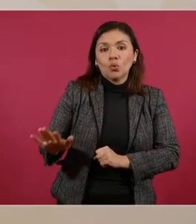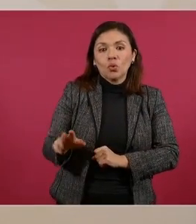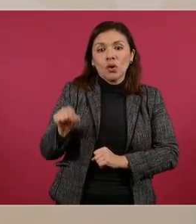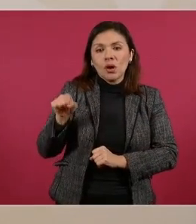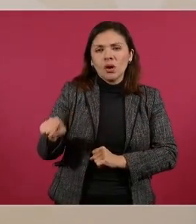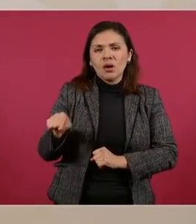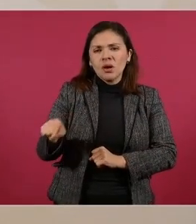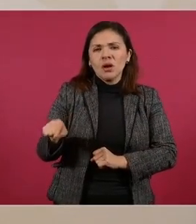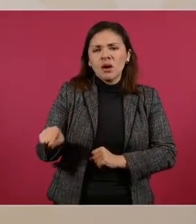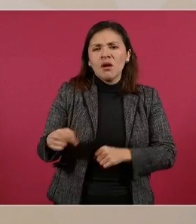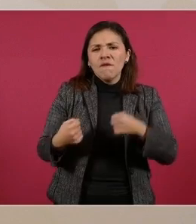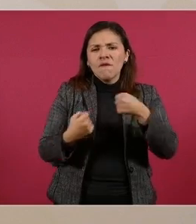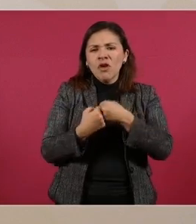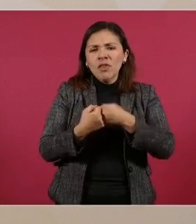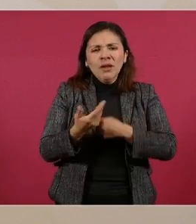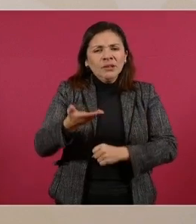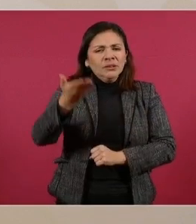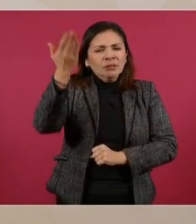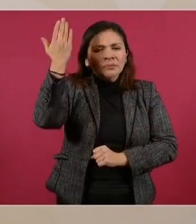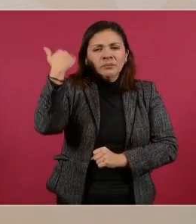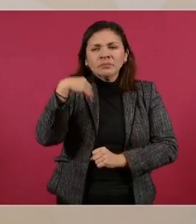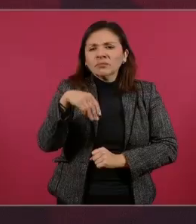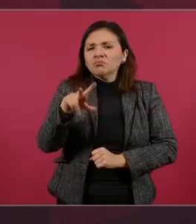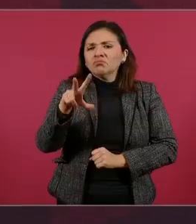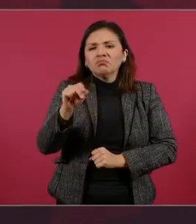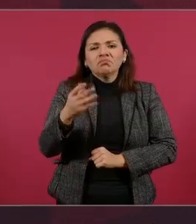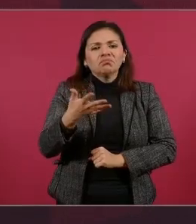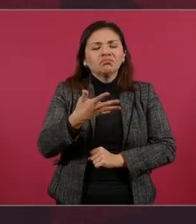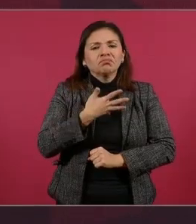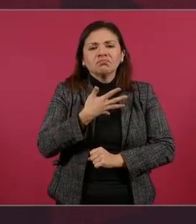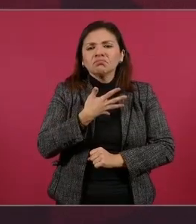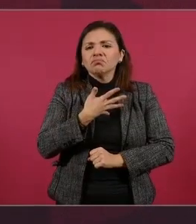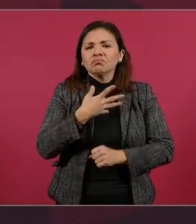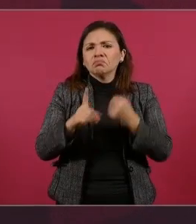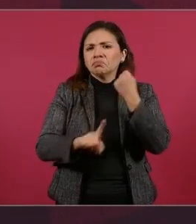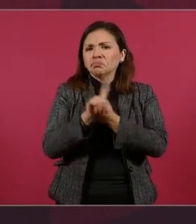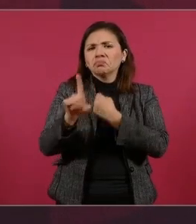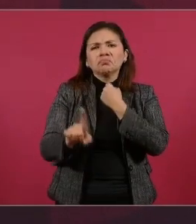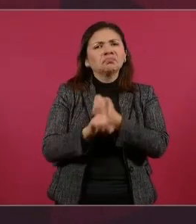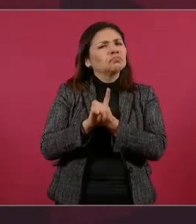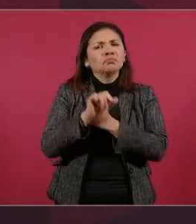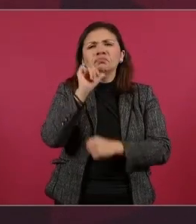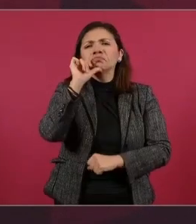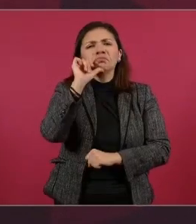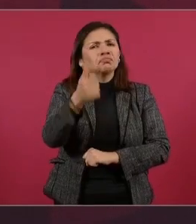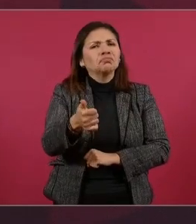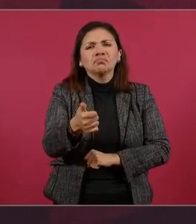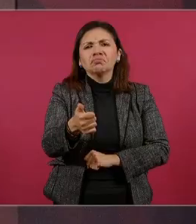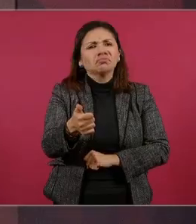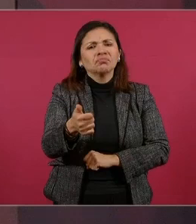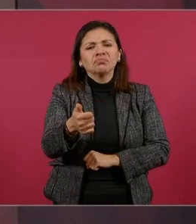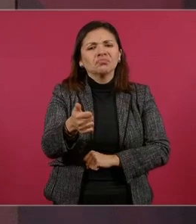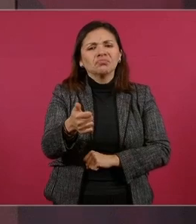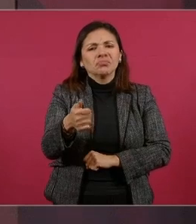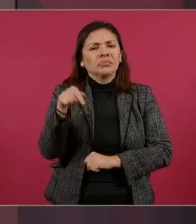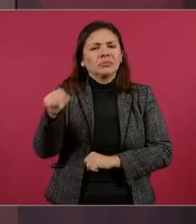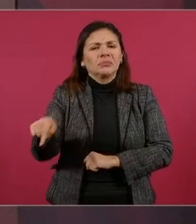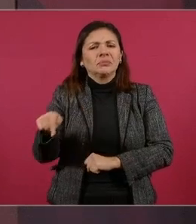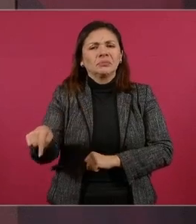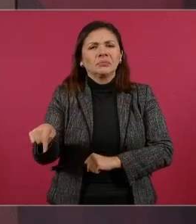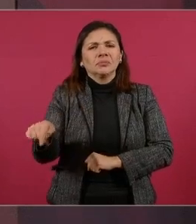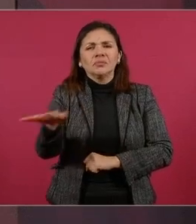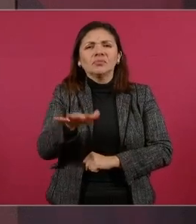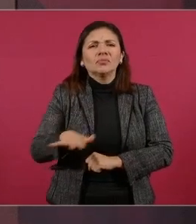esa frontera no había mucho problema es la Sierra